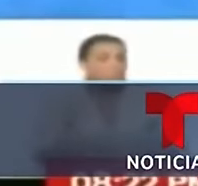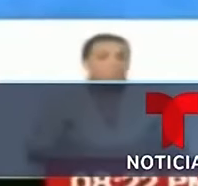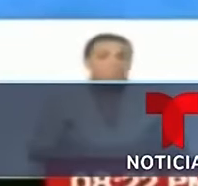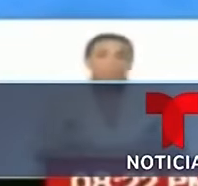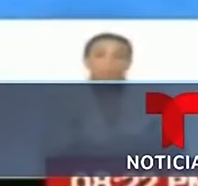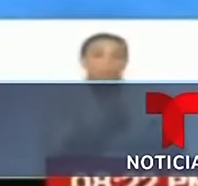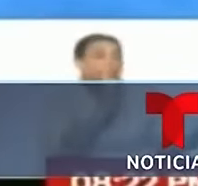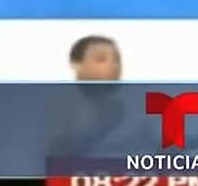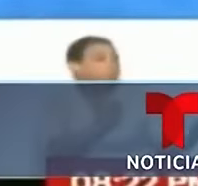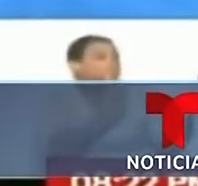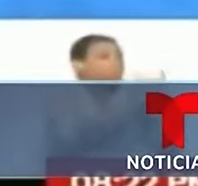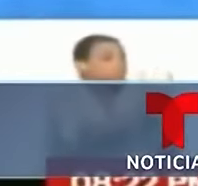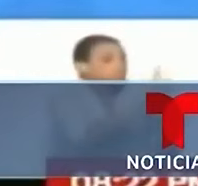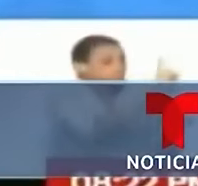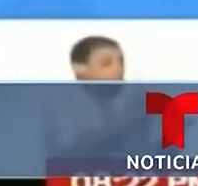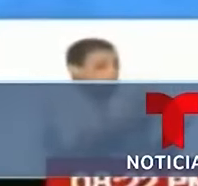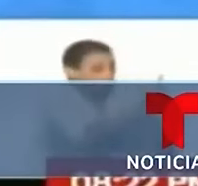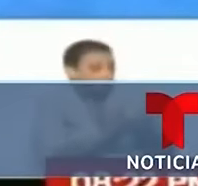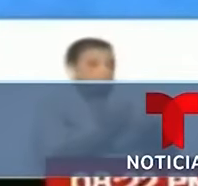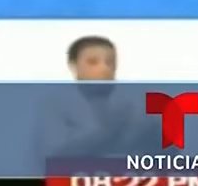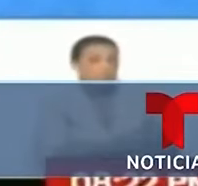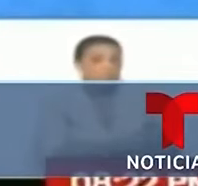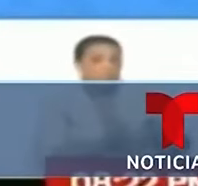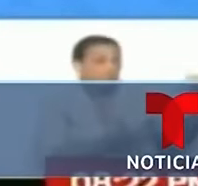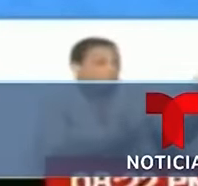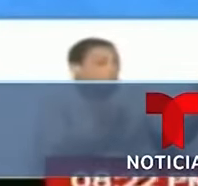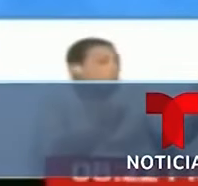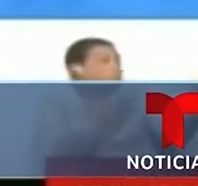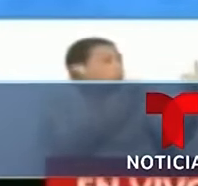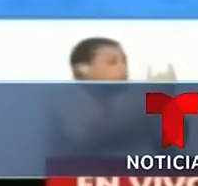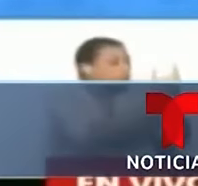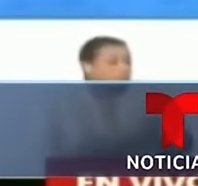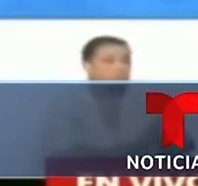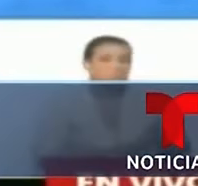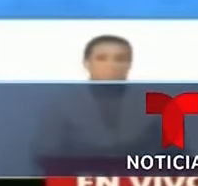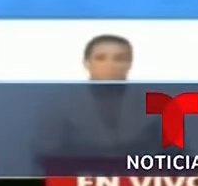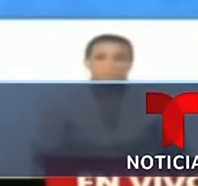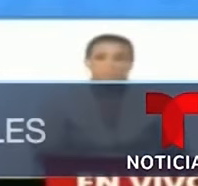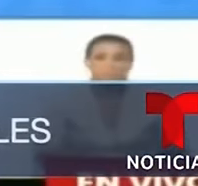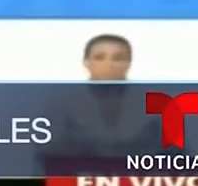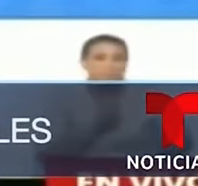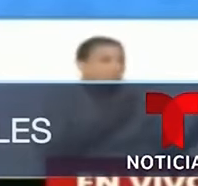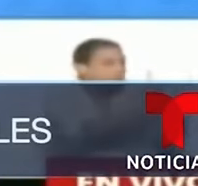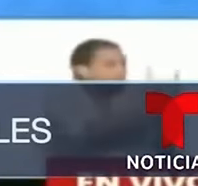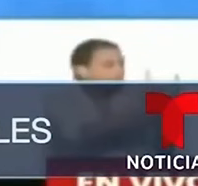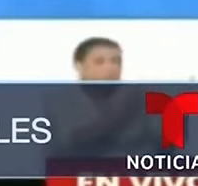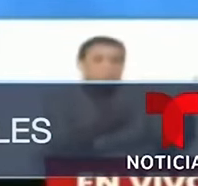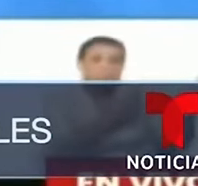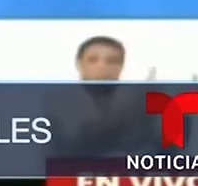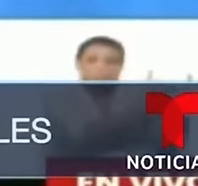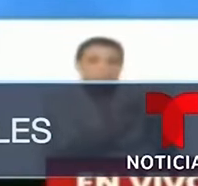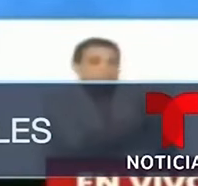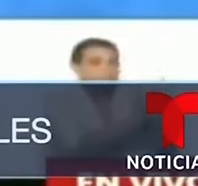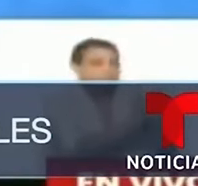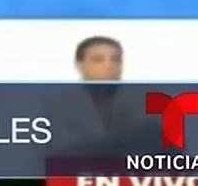de pueblos de otros países. Entonces, en el caso de Venezuela, es como un tira